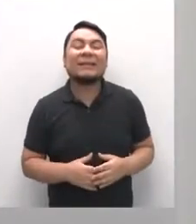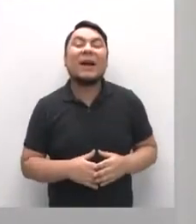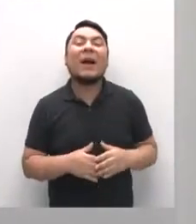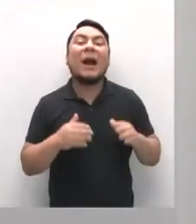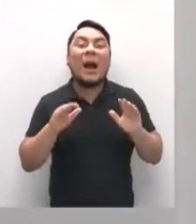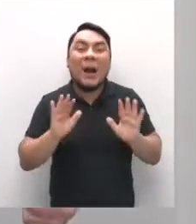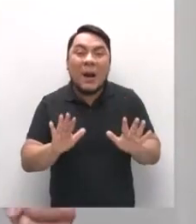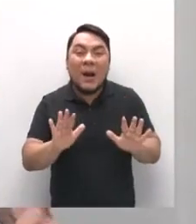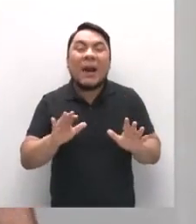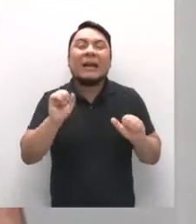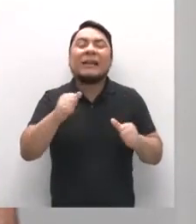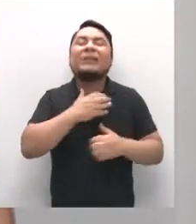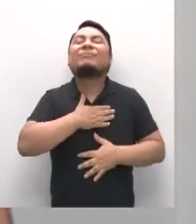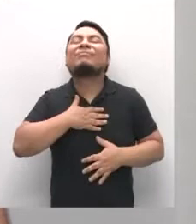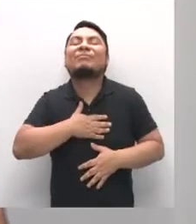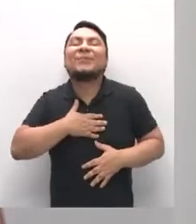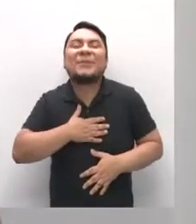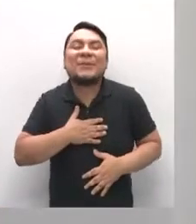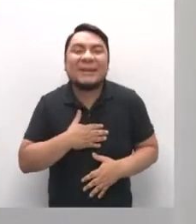¡Ay, qué divertido!